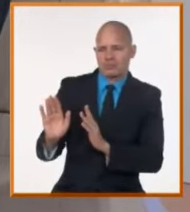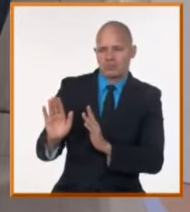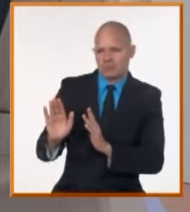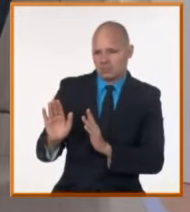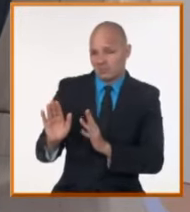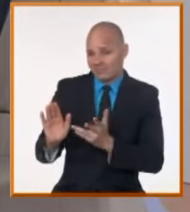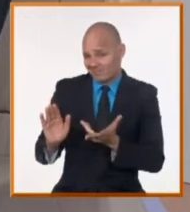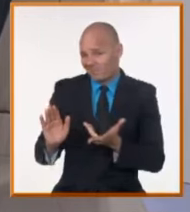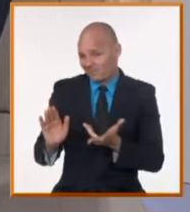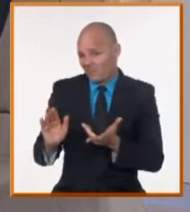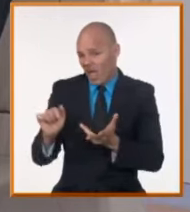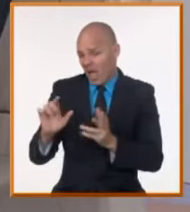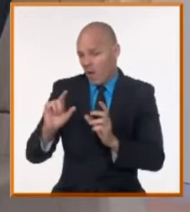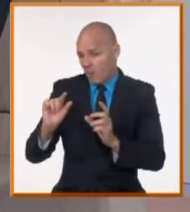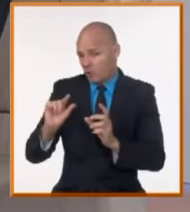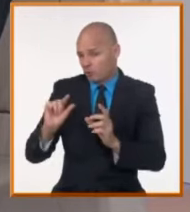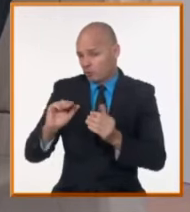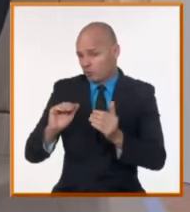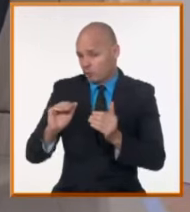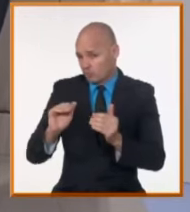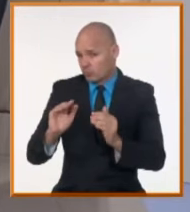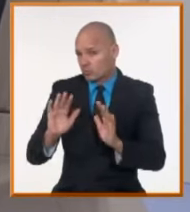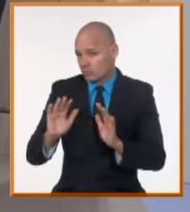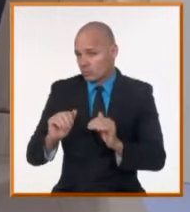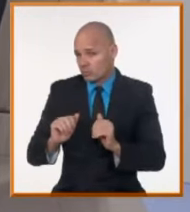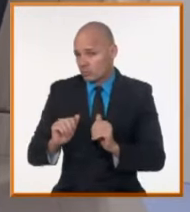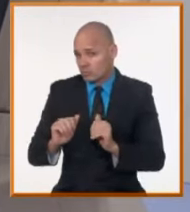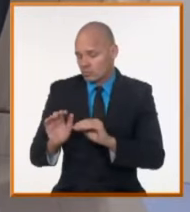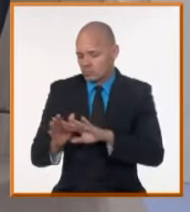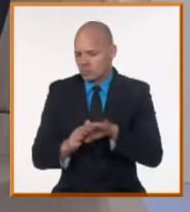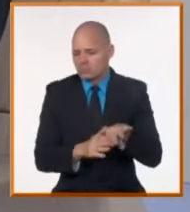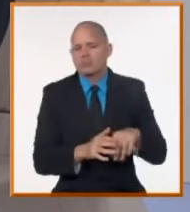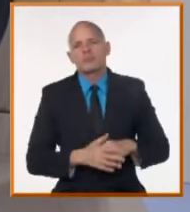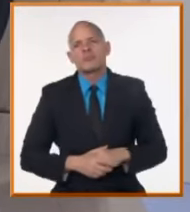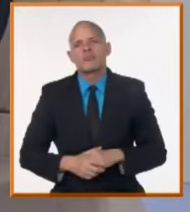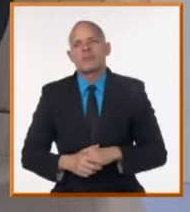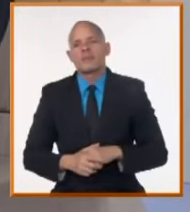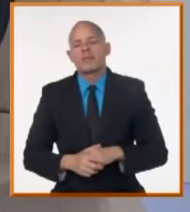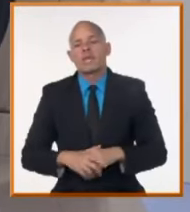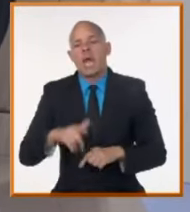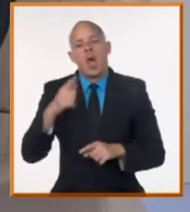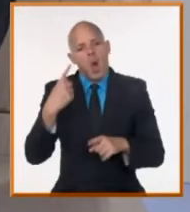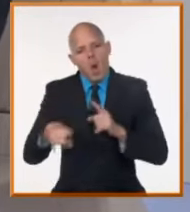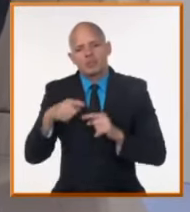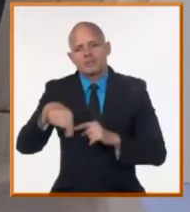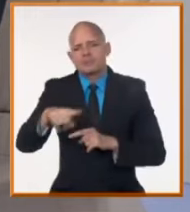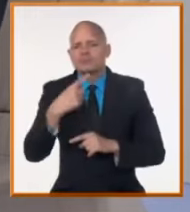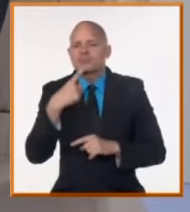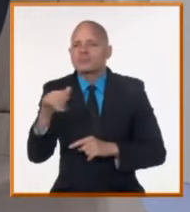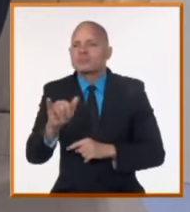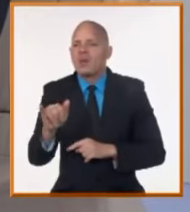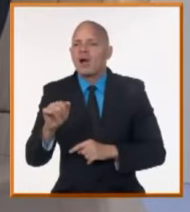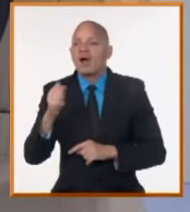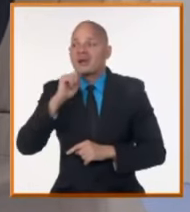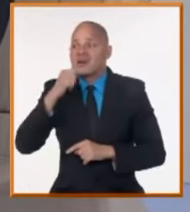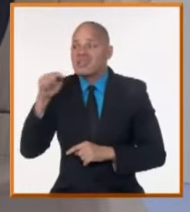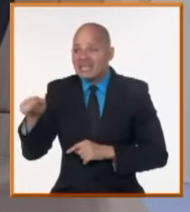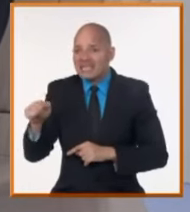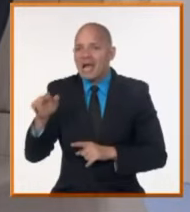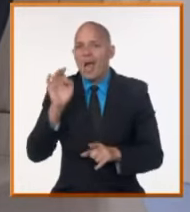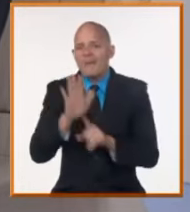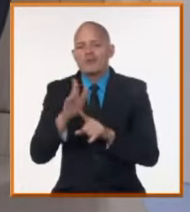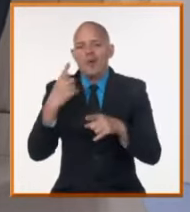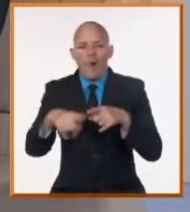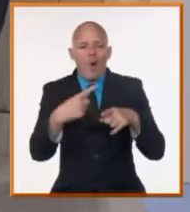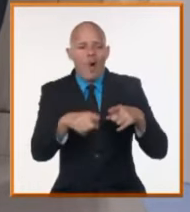incluso, es decir, Kennan plantea la necesidad de apoyar incluso a las dictaduras más sangrientas